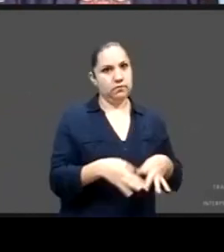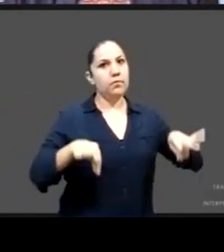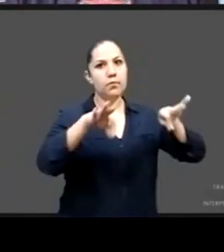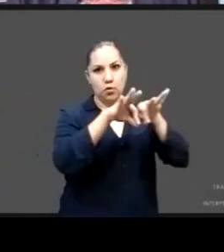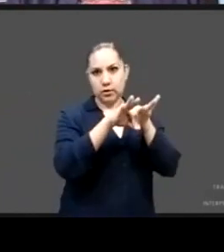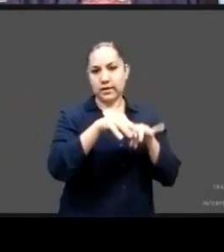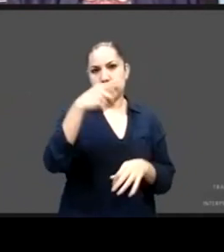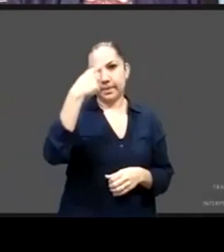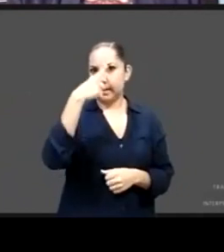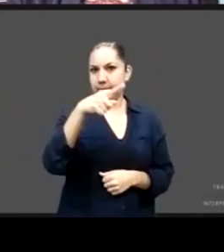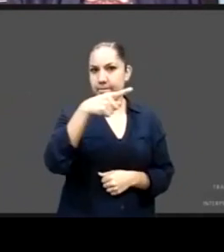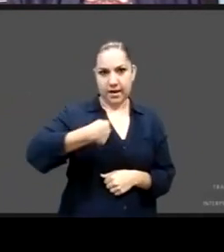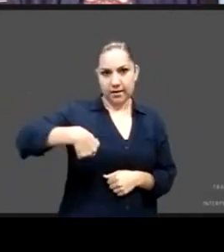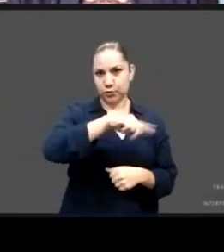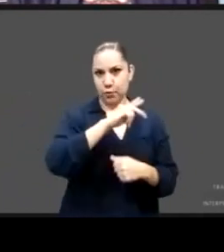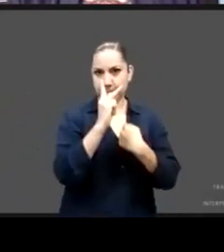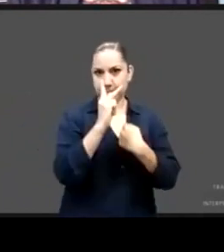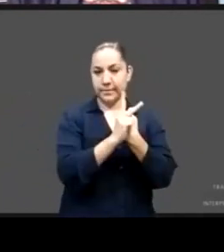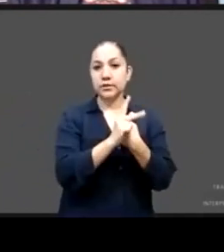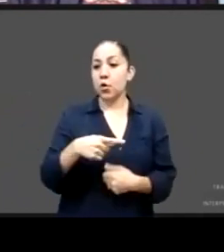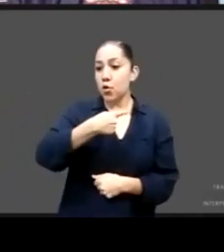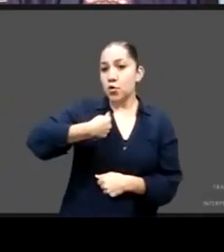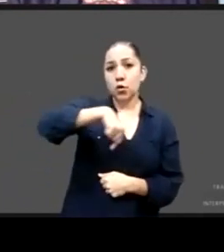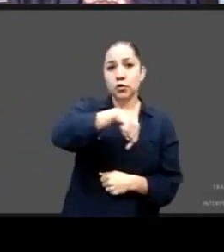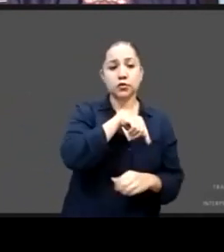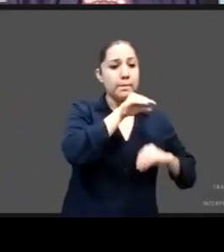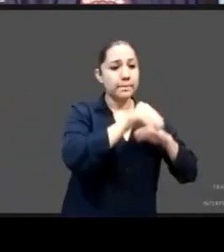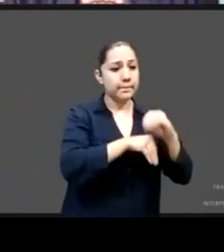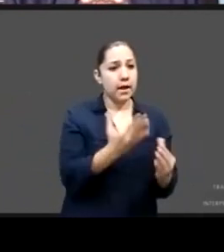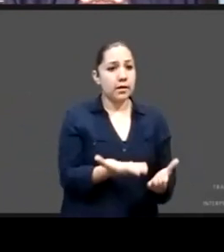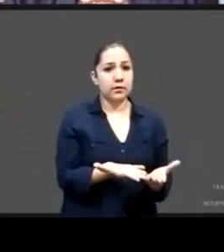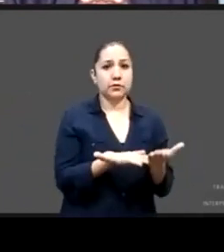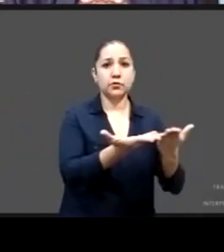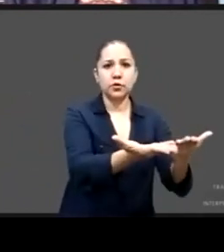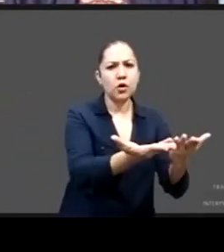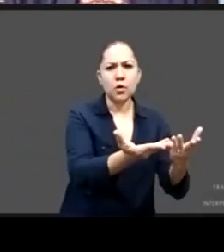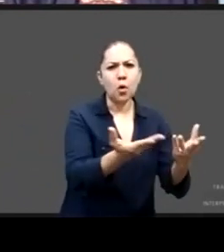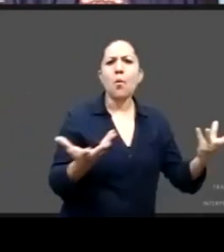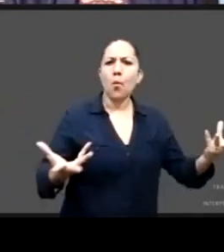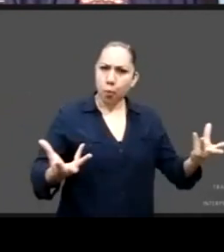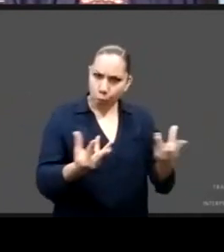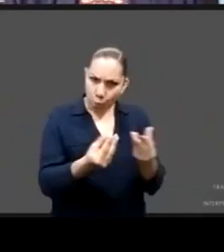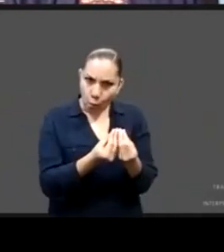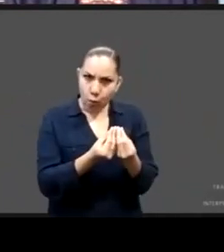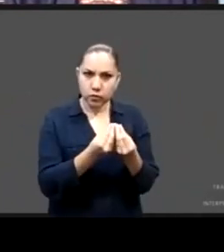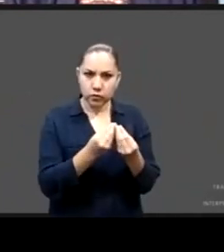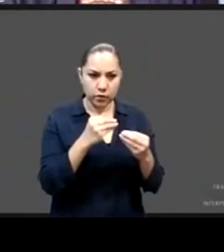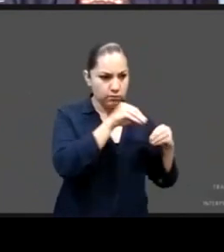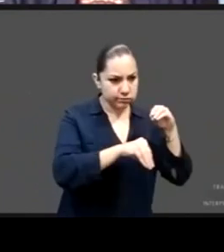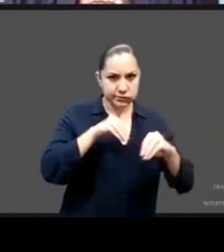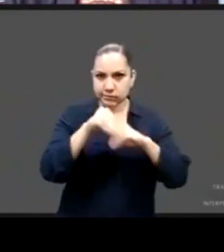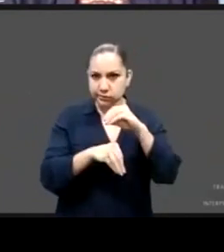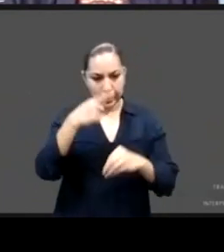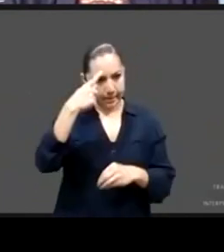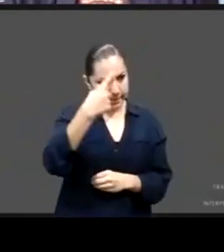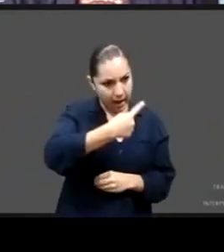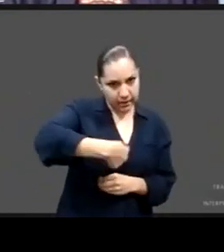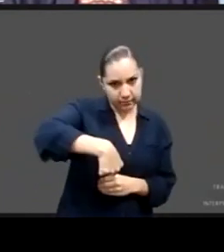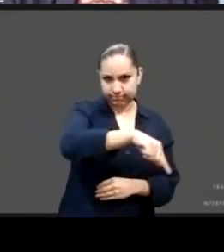olviden que a lo largo de nuestro conversatorio